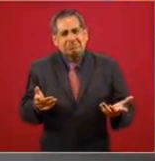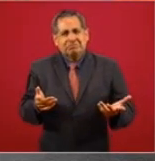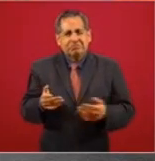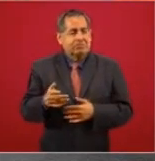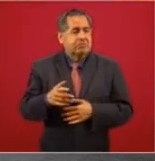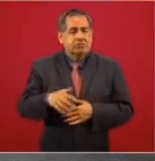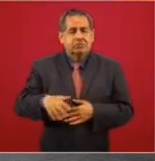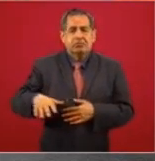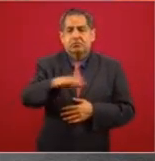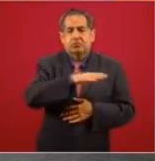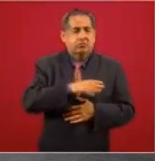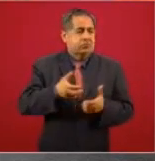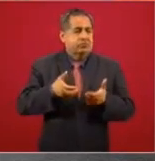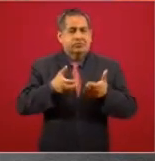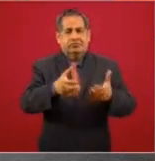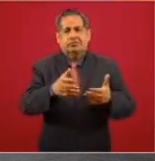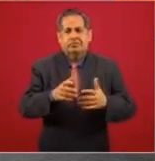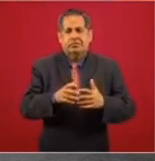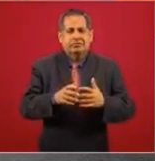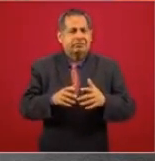Toda la calle la